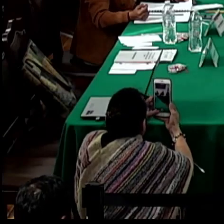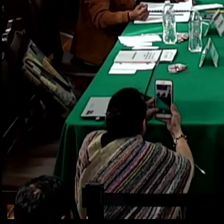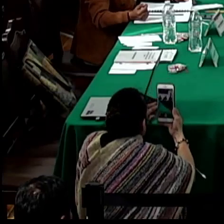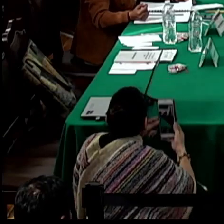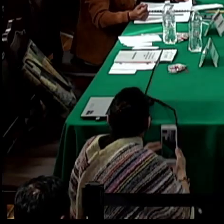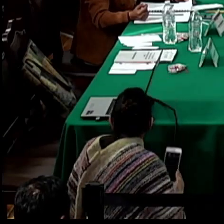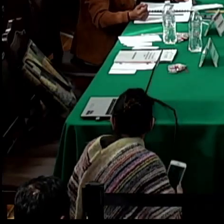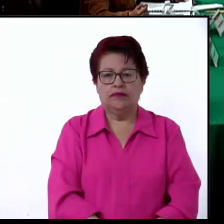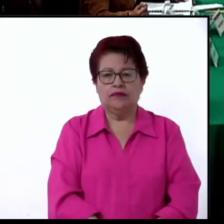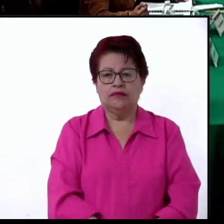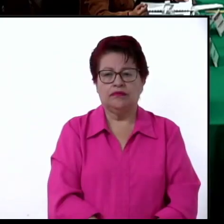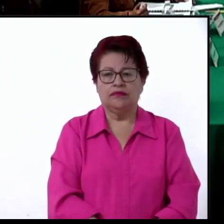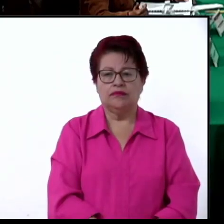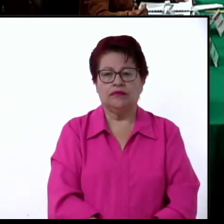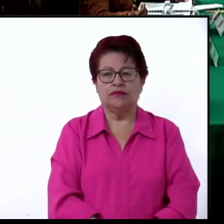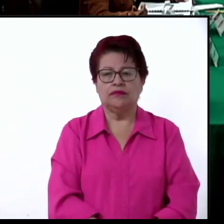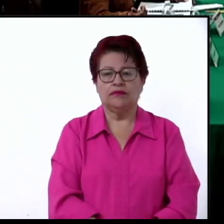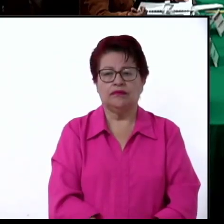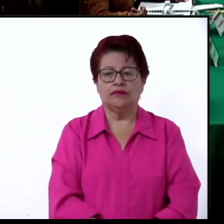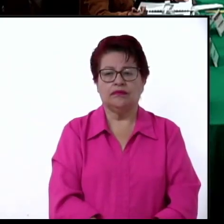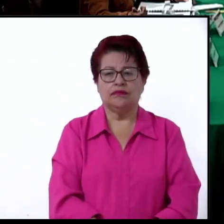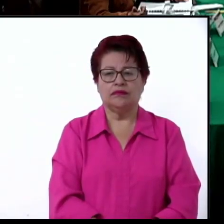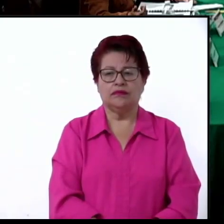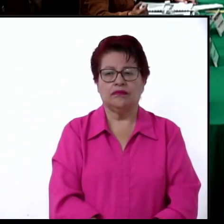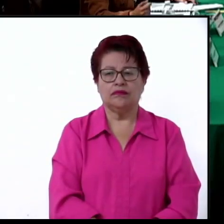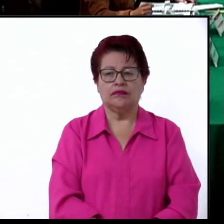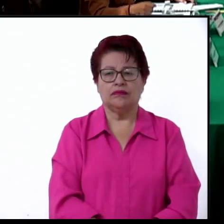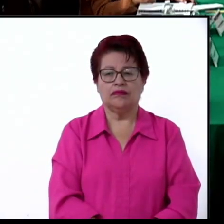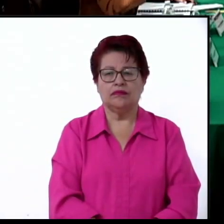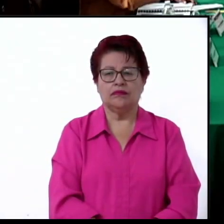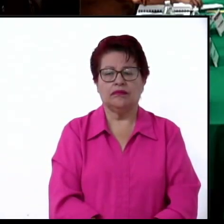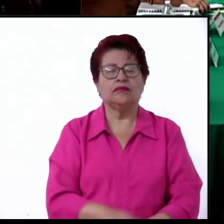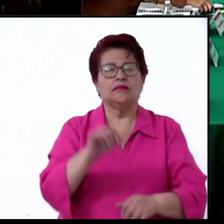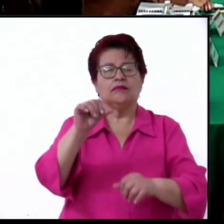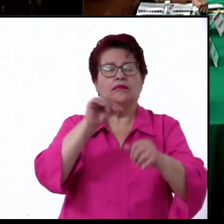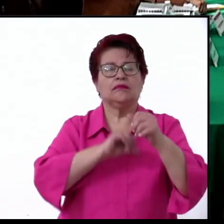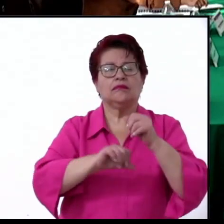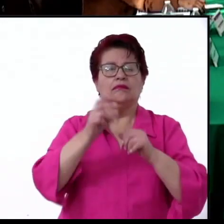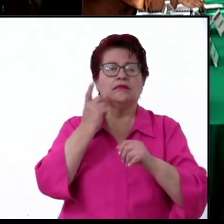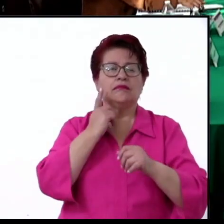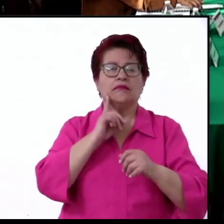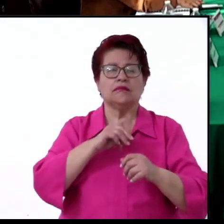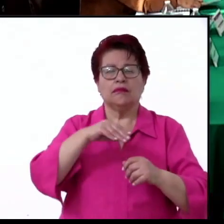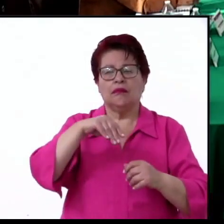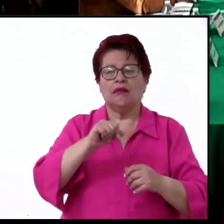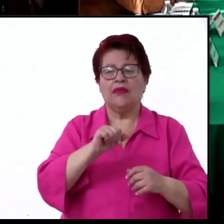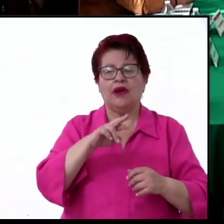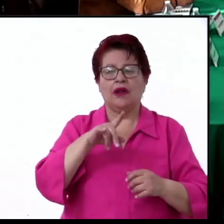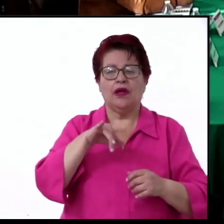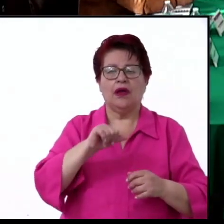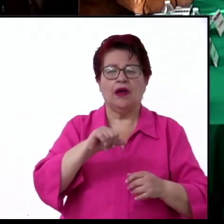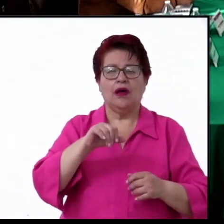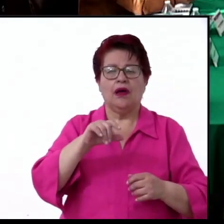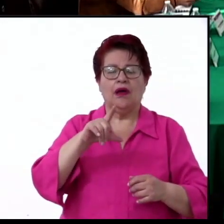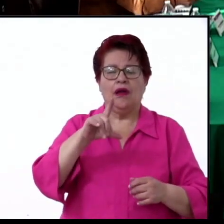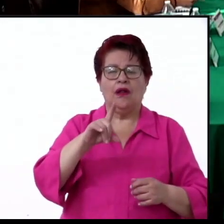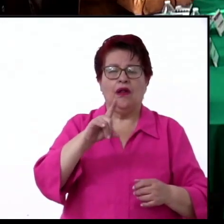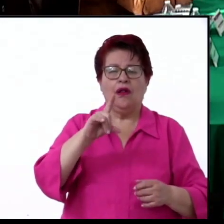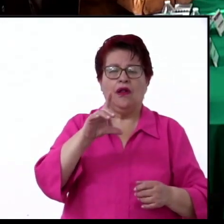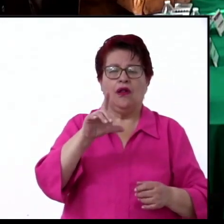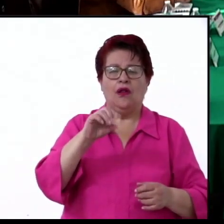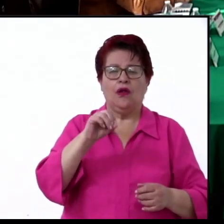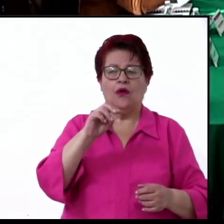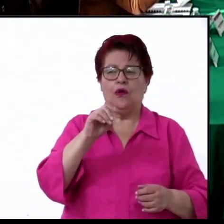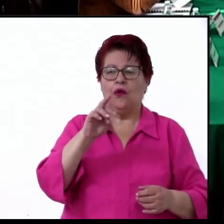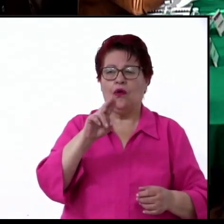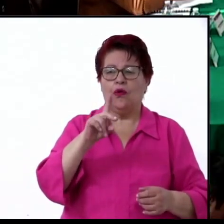Muchas gracias, diputada. Enseguida se concede el uso de la palabra a la diputada María de Lourdes Paz Reyes, del Grupo Parlamentario